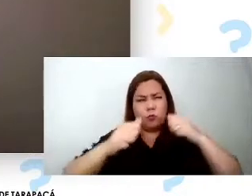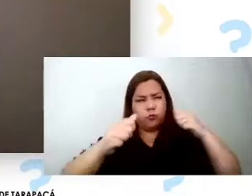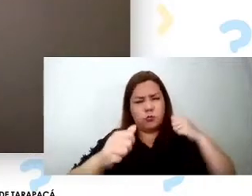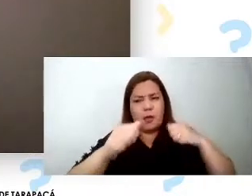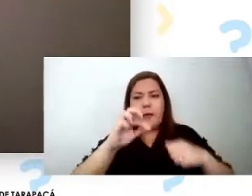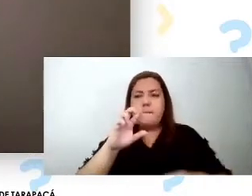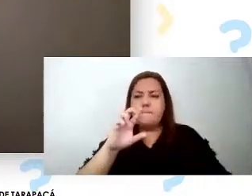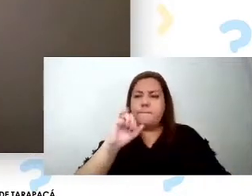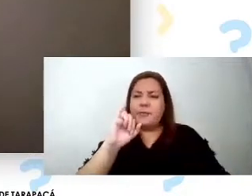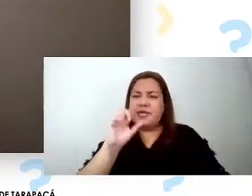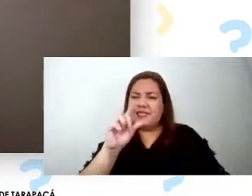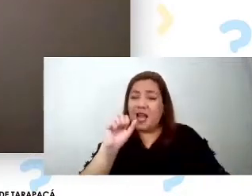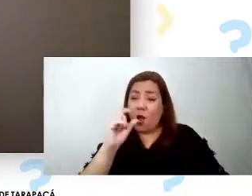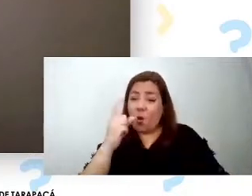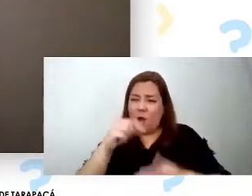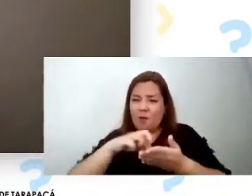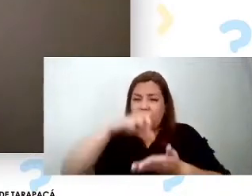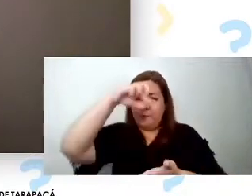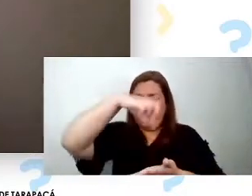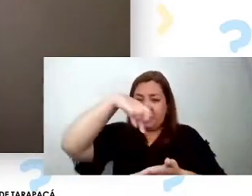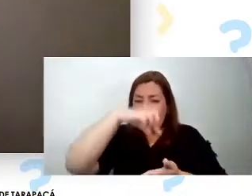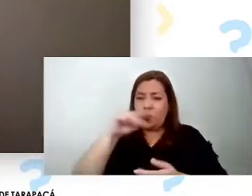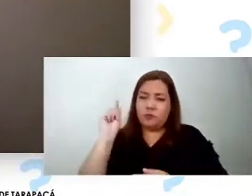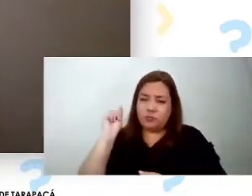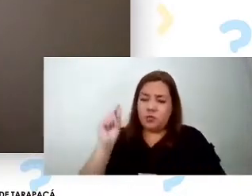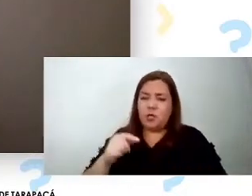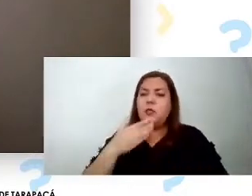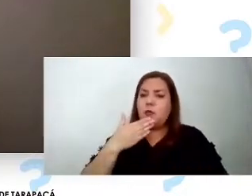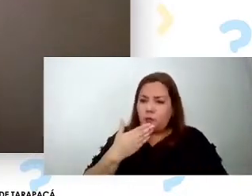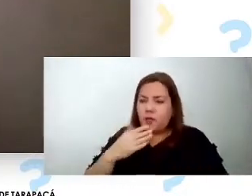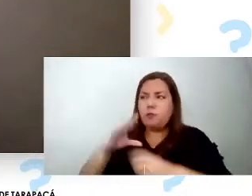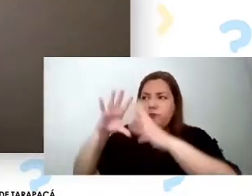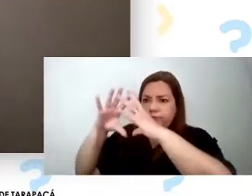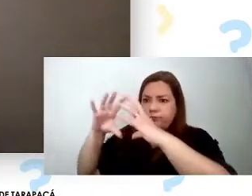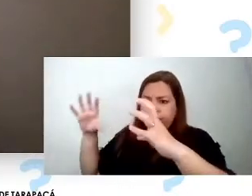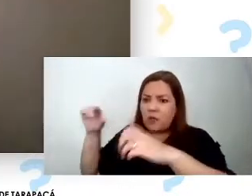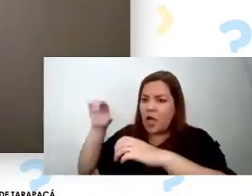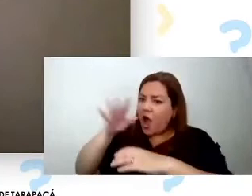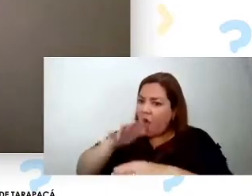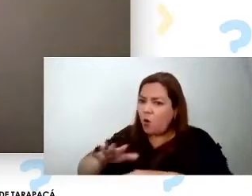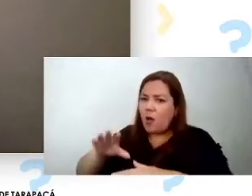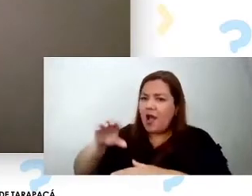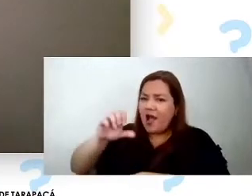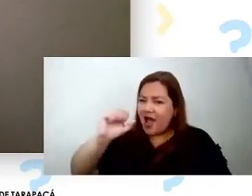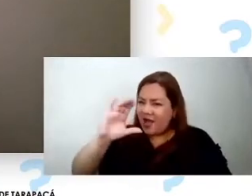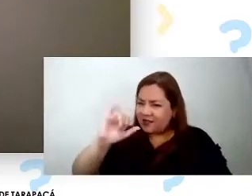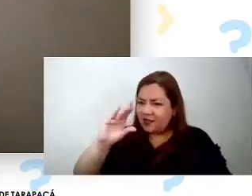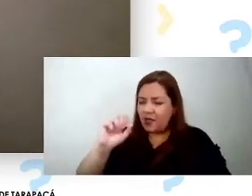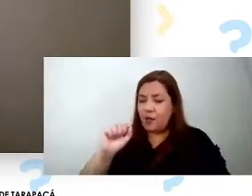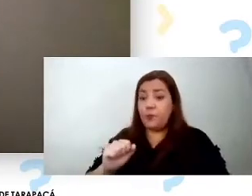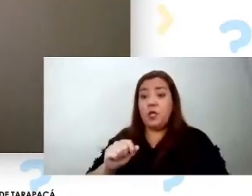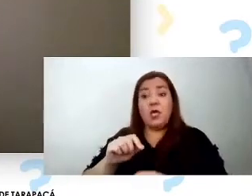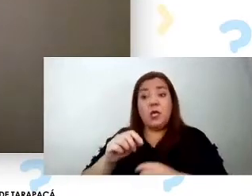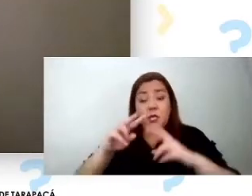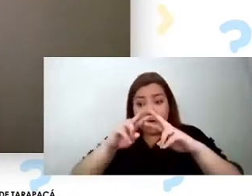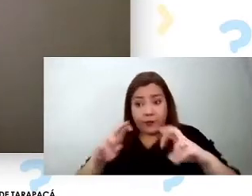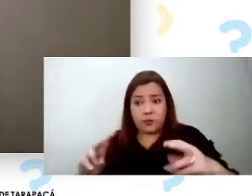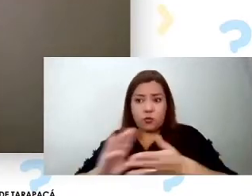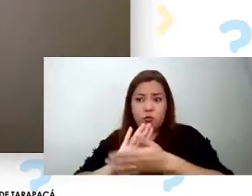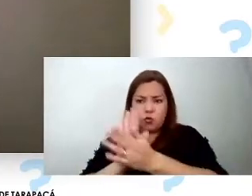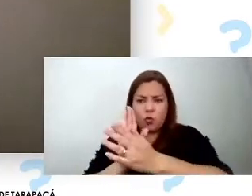comportamiento, aguas ácidas. Y revisando toda la bibliografía que existe en relación